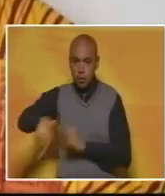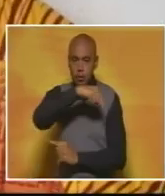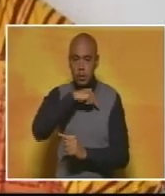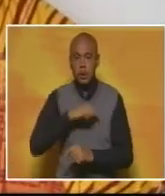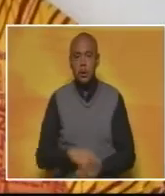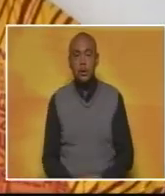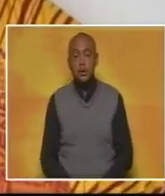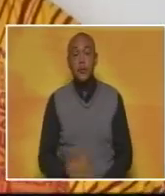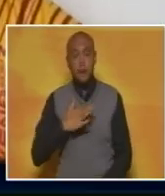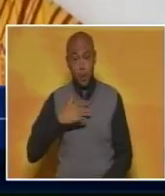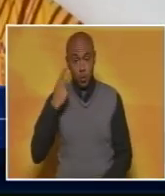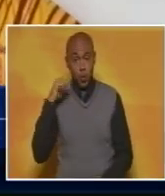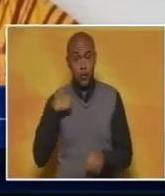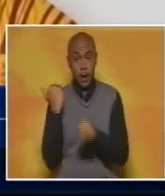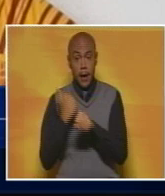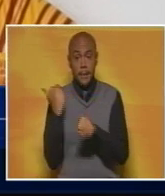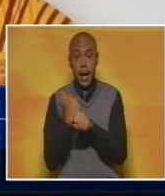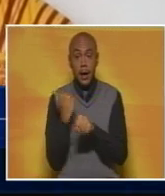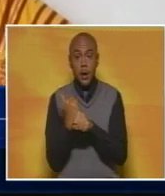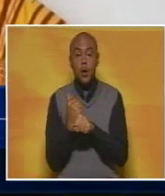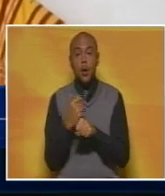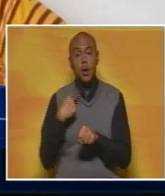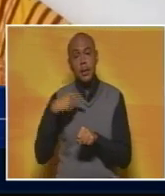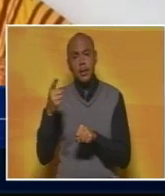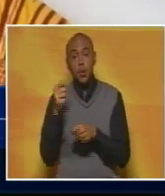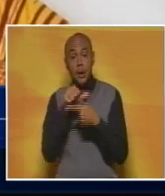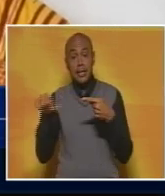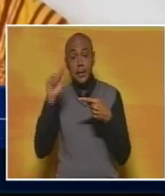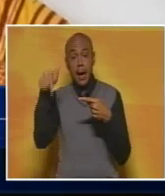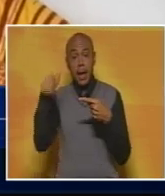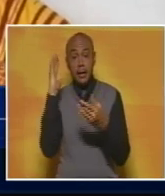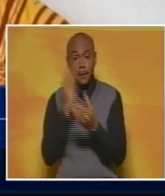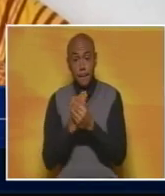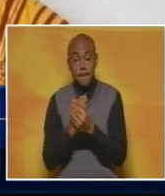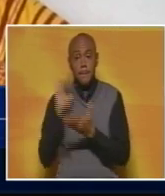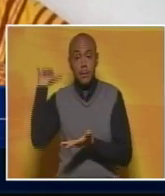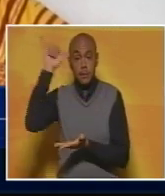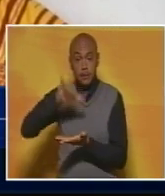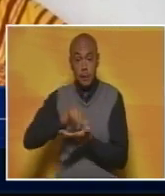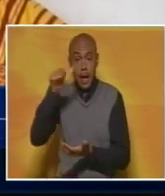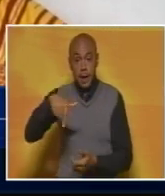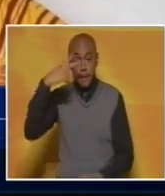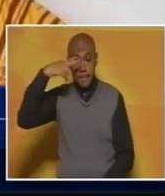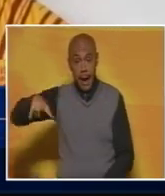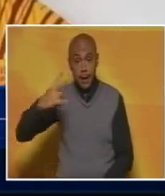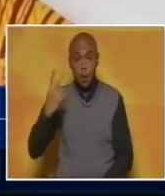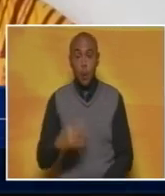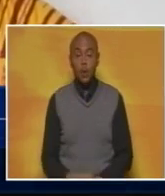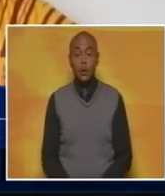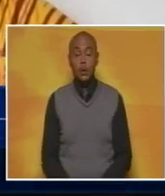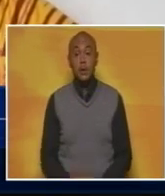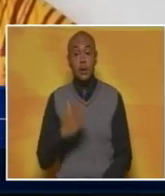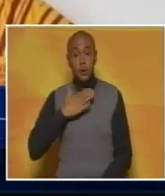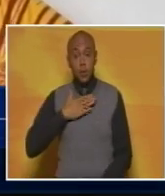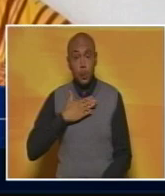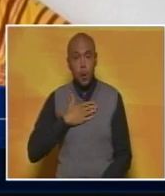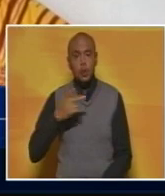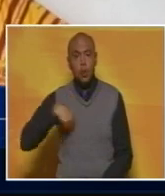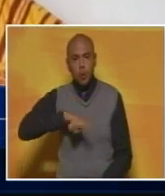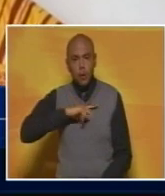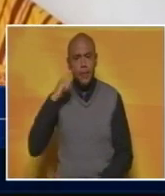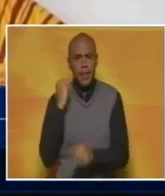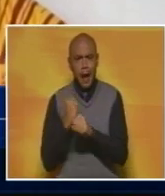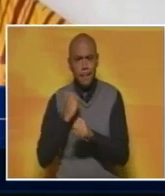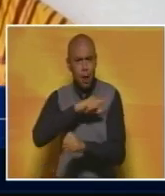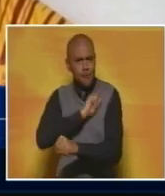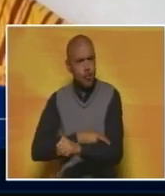hecho buen trabajo toda esta casi una semana estando aquí en México y mira, hemos trabajado fuerte